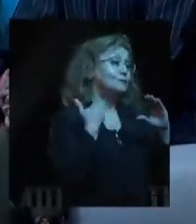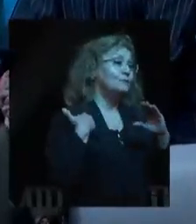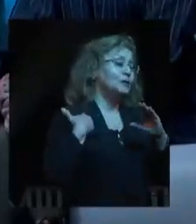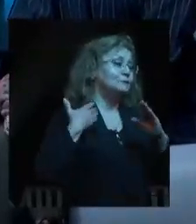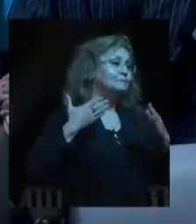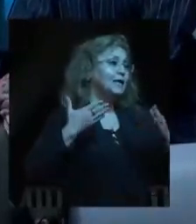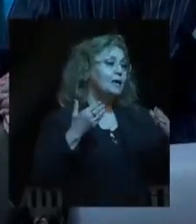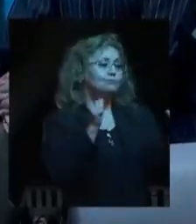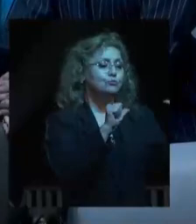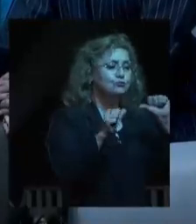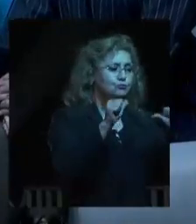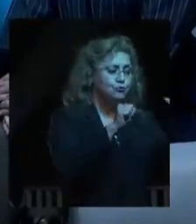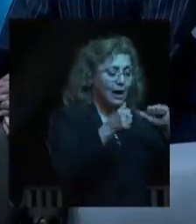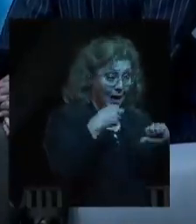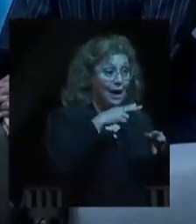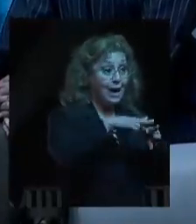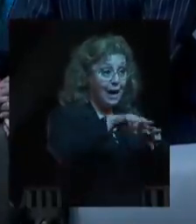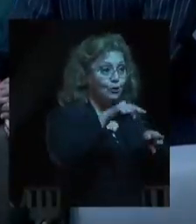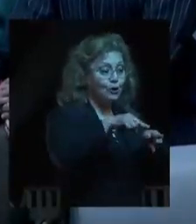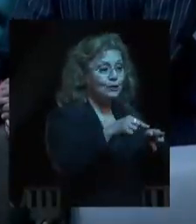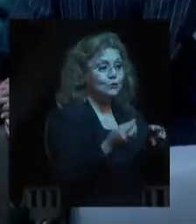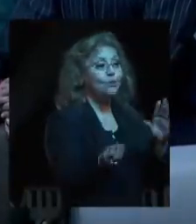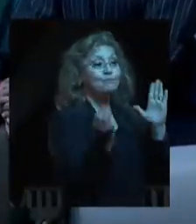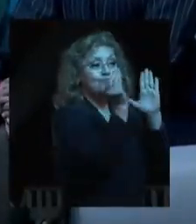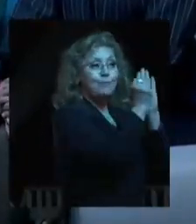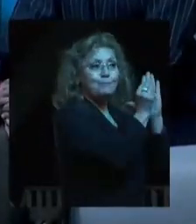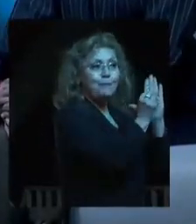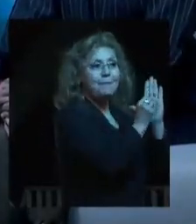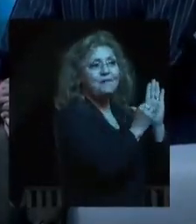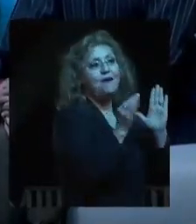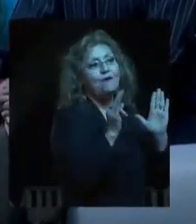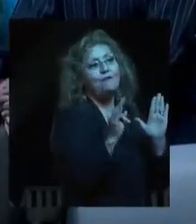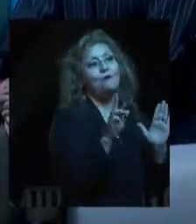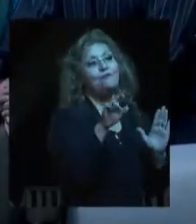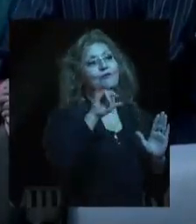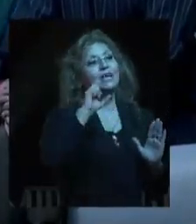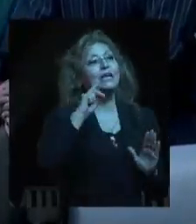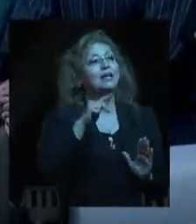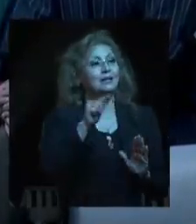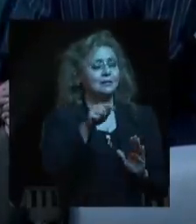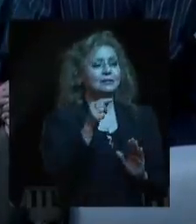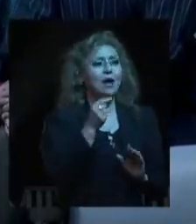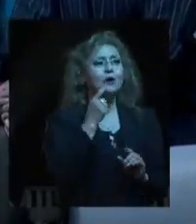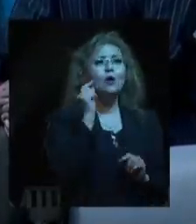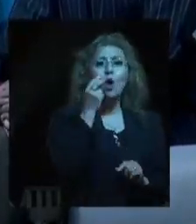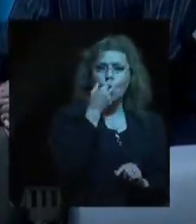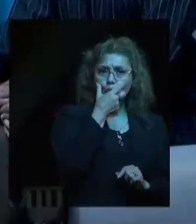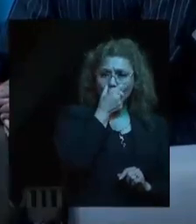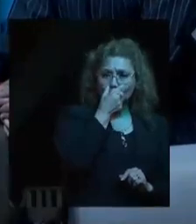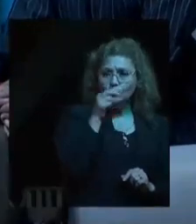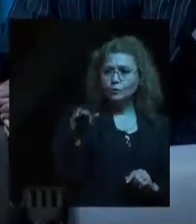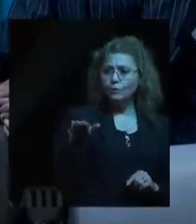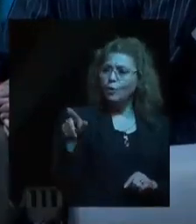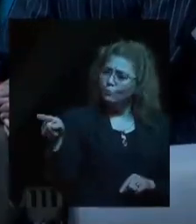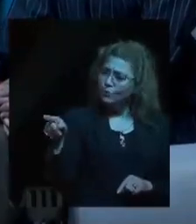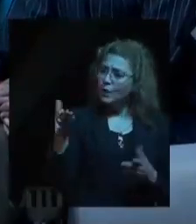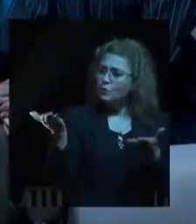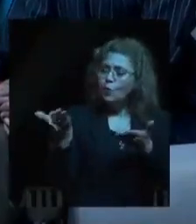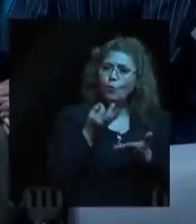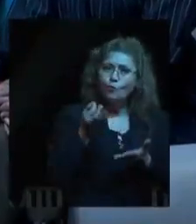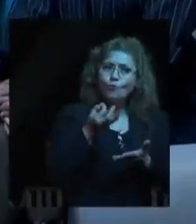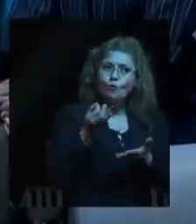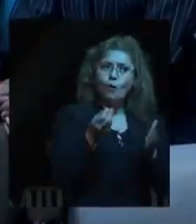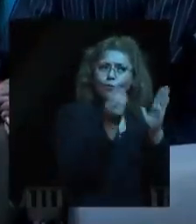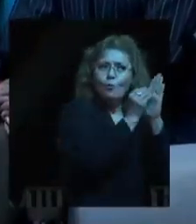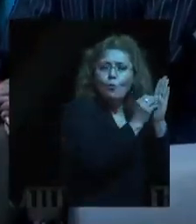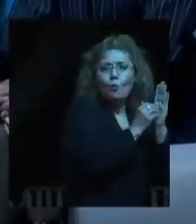científica hago esto que se llaman los datos freak. Entonces, un dato curioso. Quería preguntarle cuál es su dato curioso favorito de la